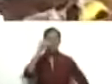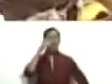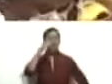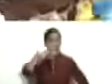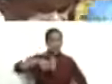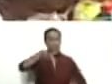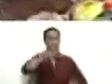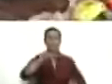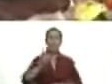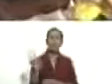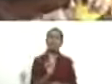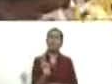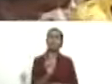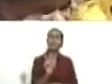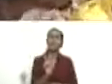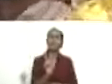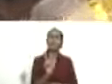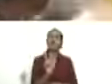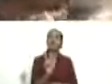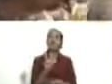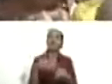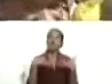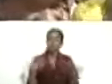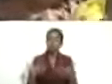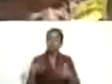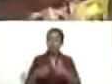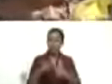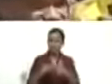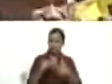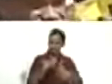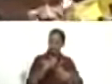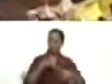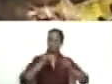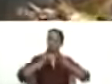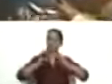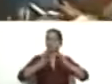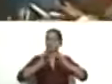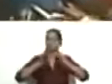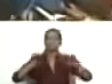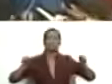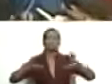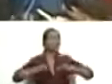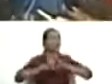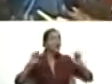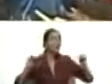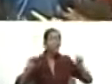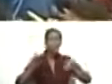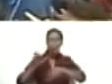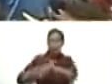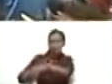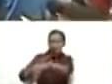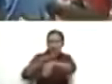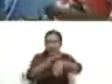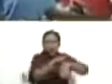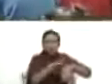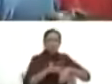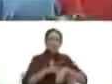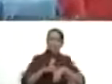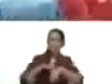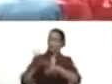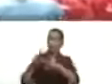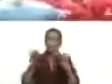Venezuela. Es por eso que hemos convocado a todos los factores de la sociedad